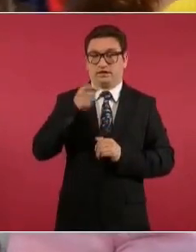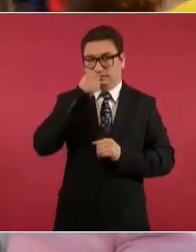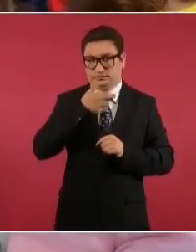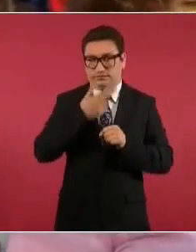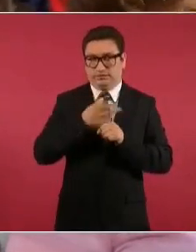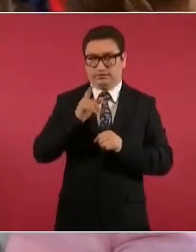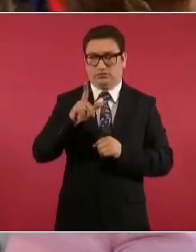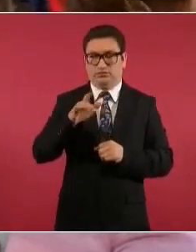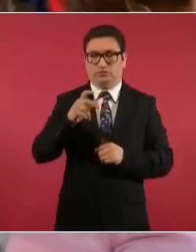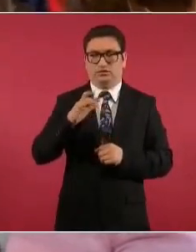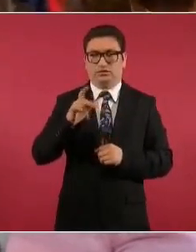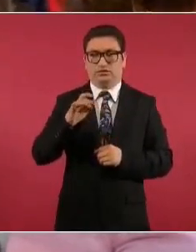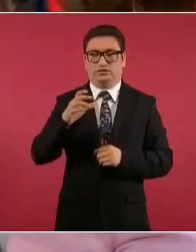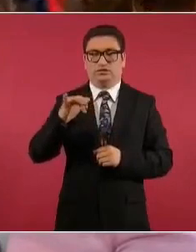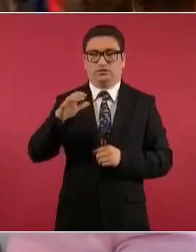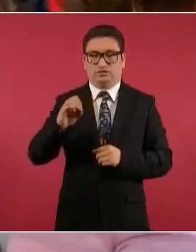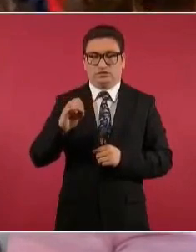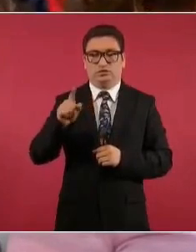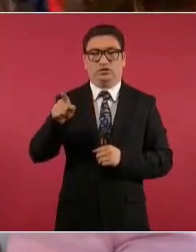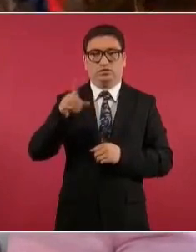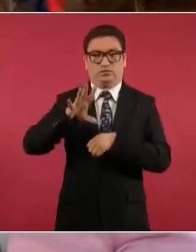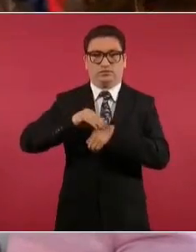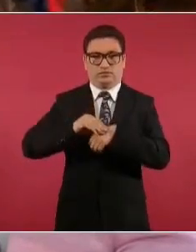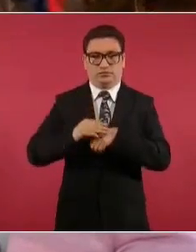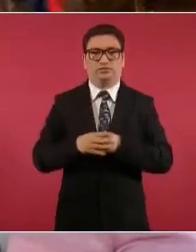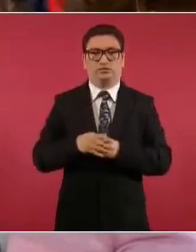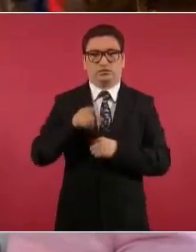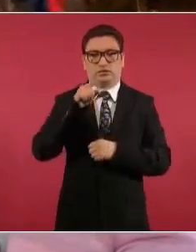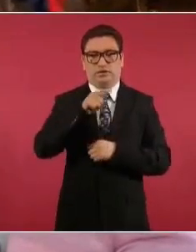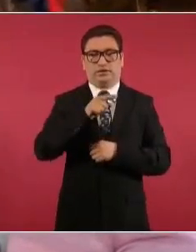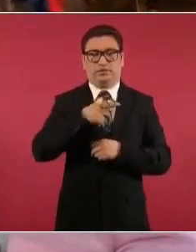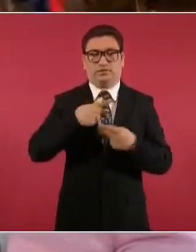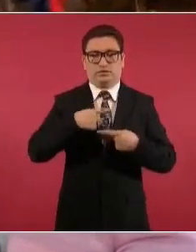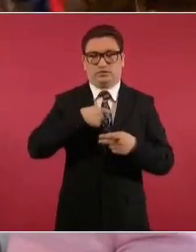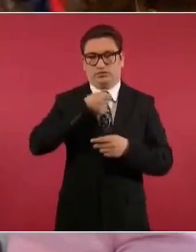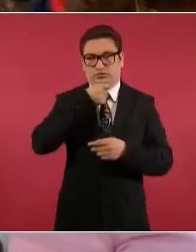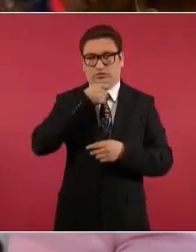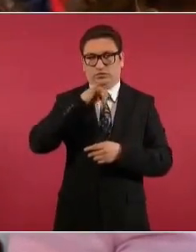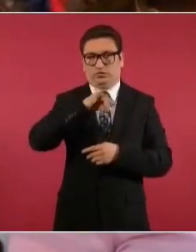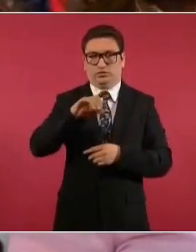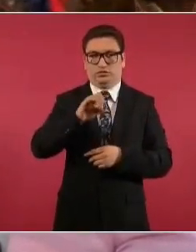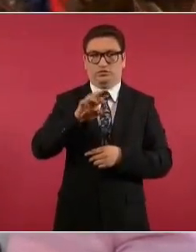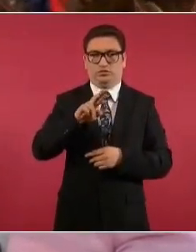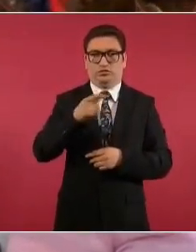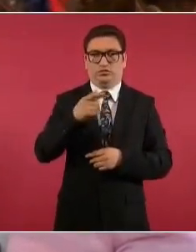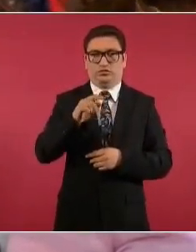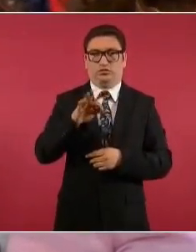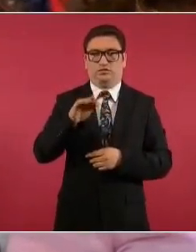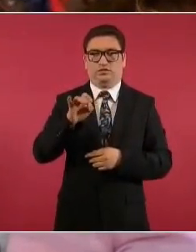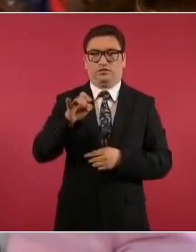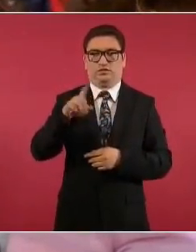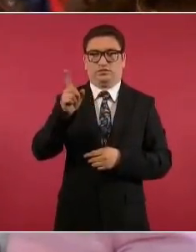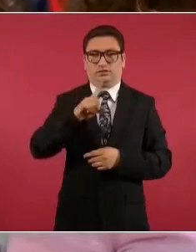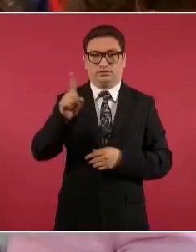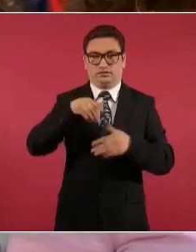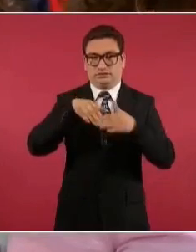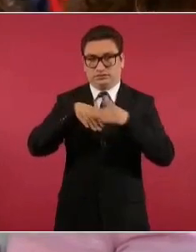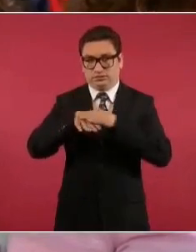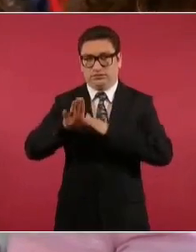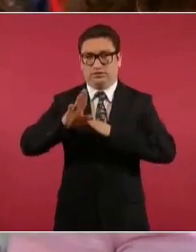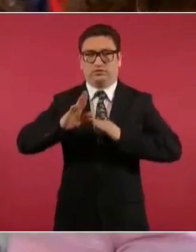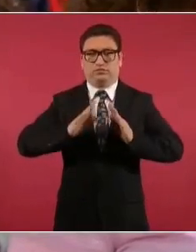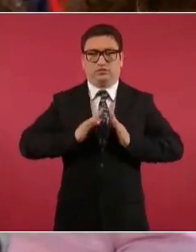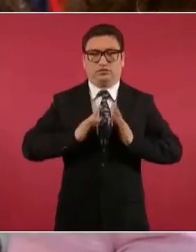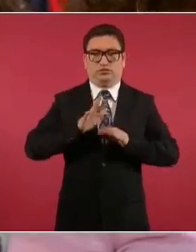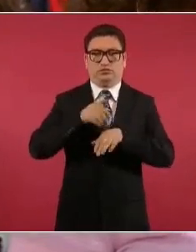Luis Crescencio Sandoval, permitió que un periodista como Jorge Fernández Menéndez entrara al campo